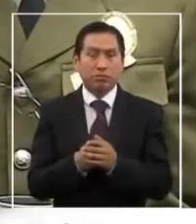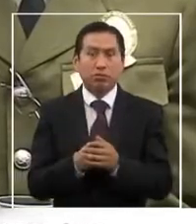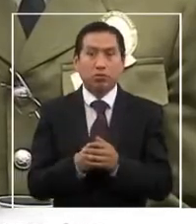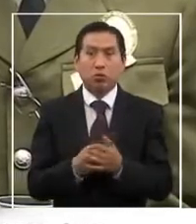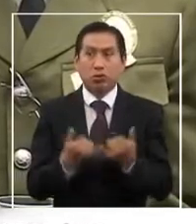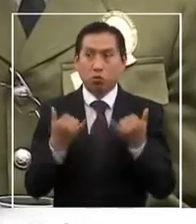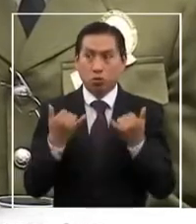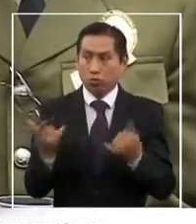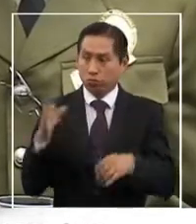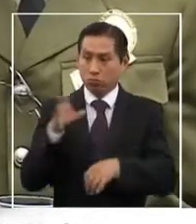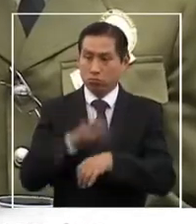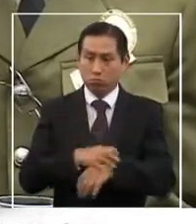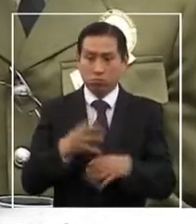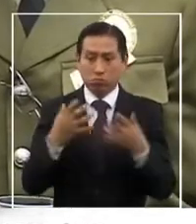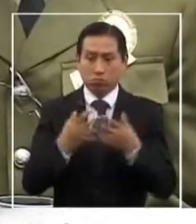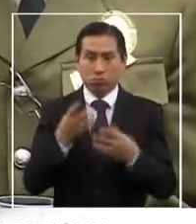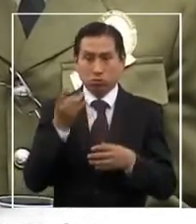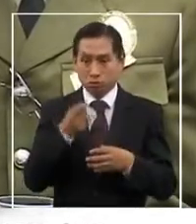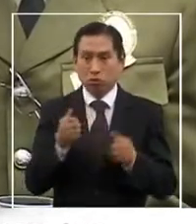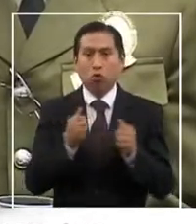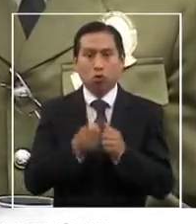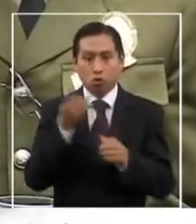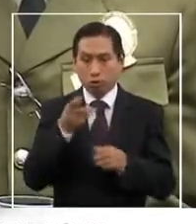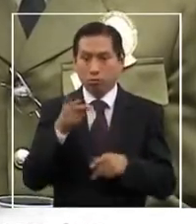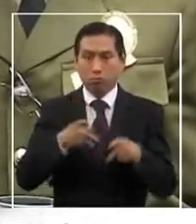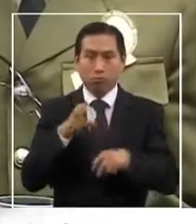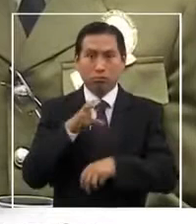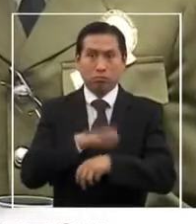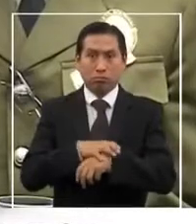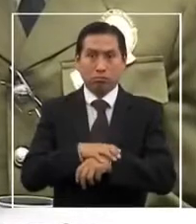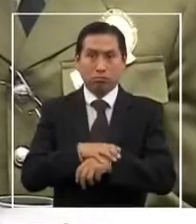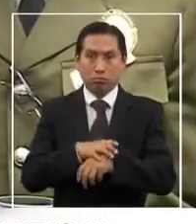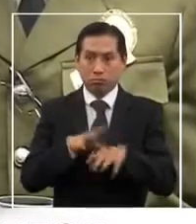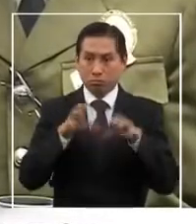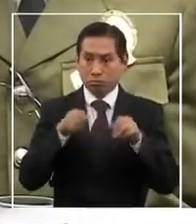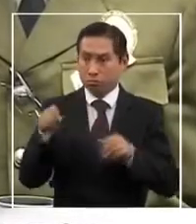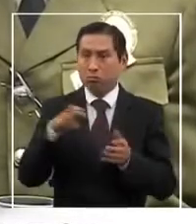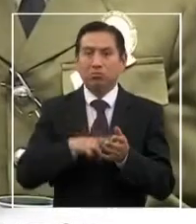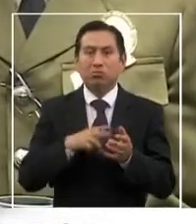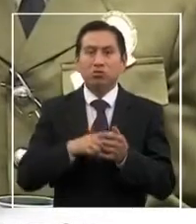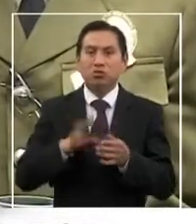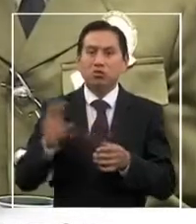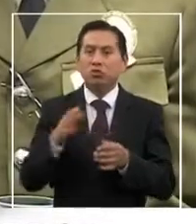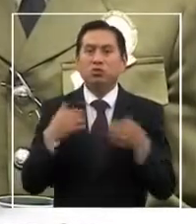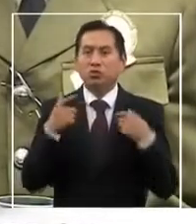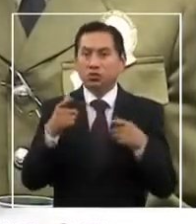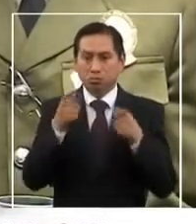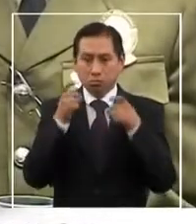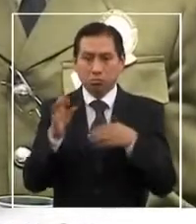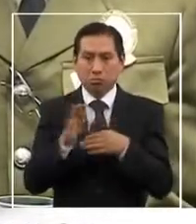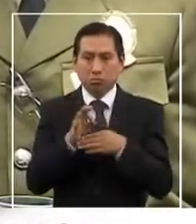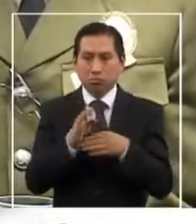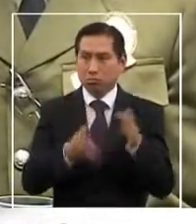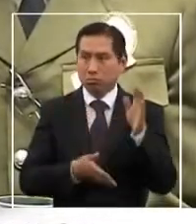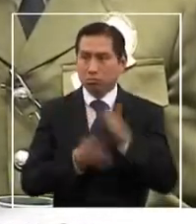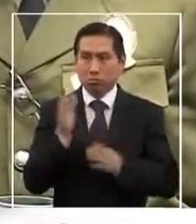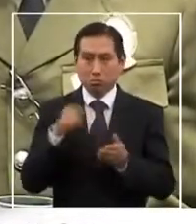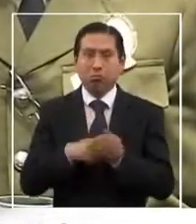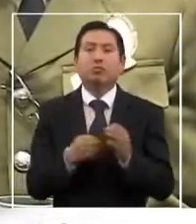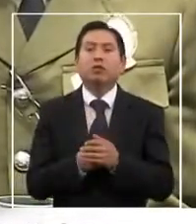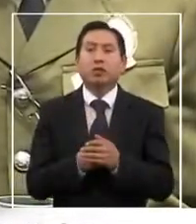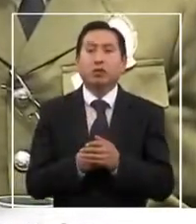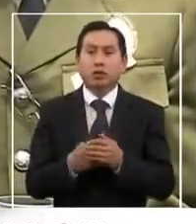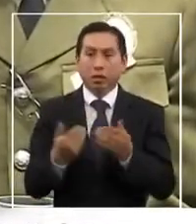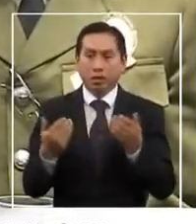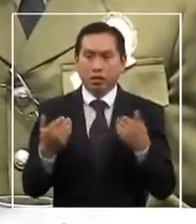día se aprehenden fábricas de droga, con presos, o se incauta cuando están operando para salir del país.